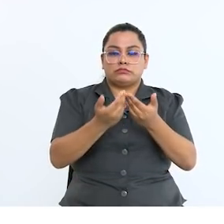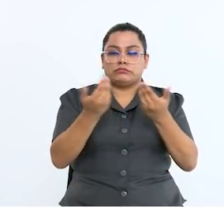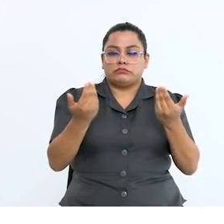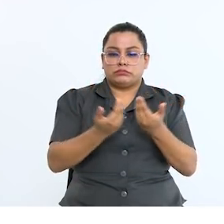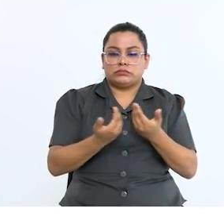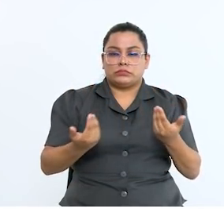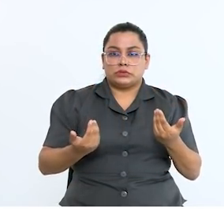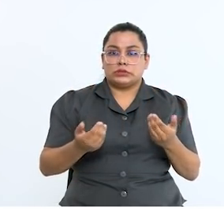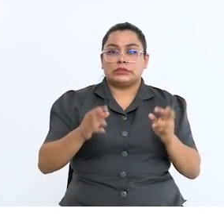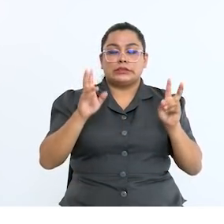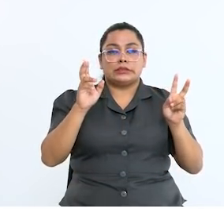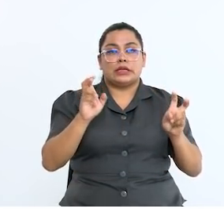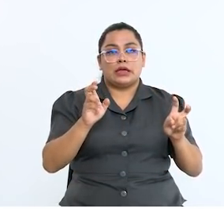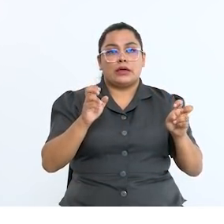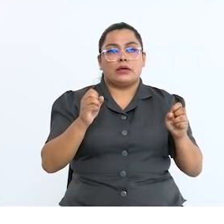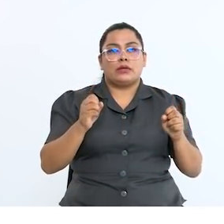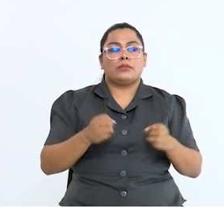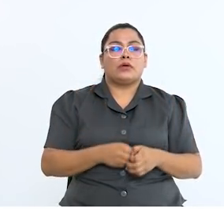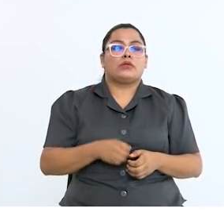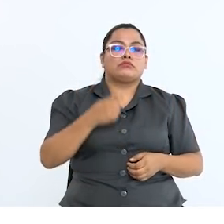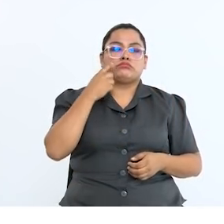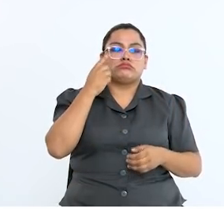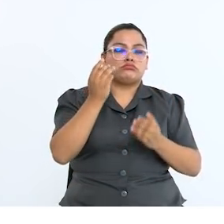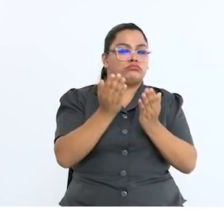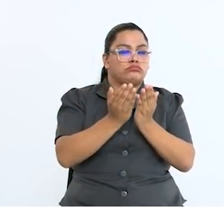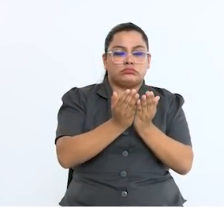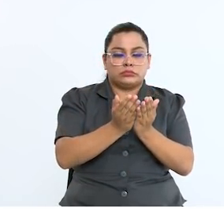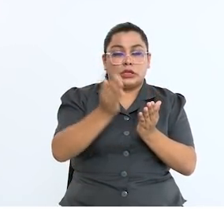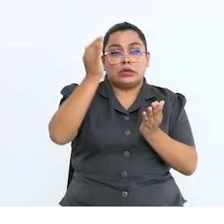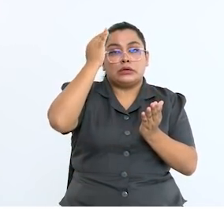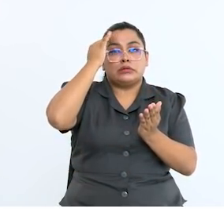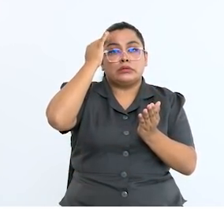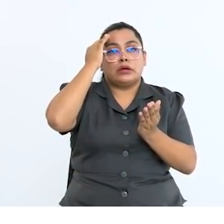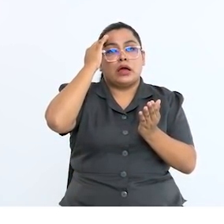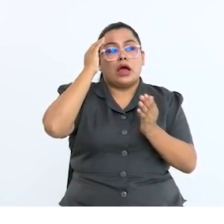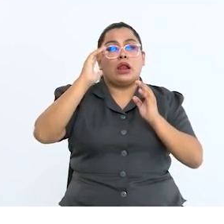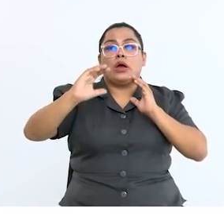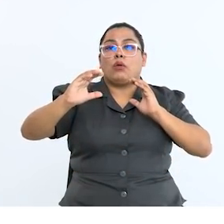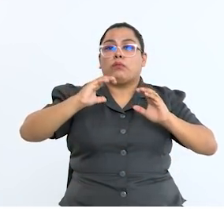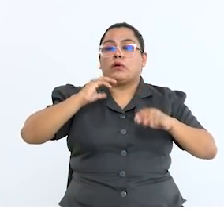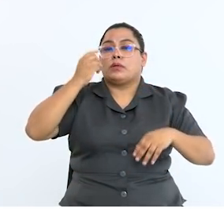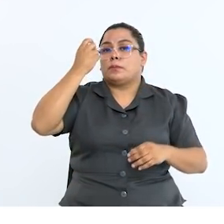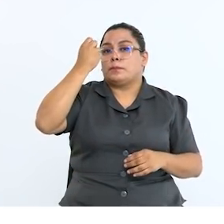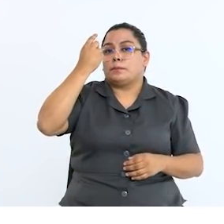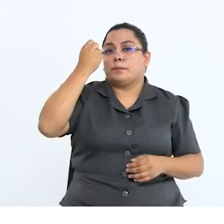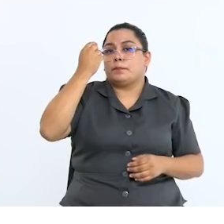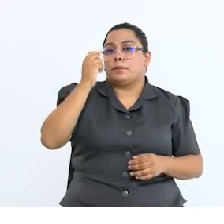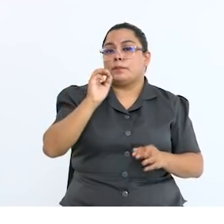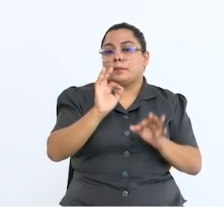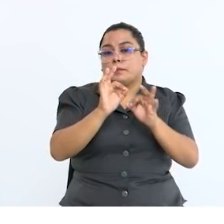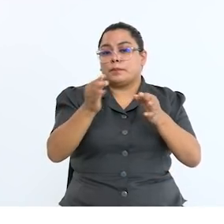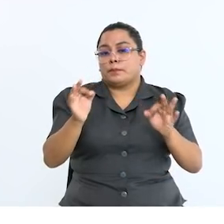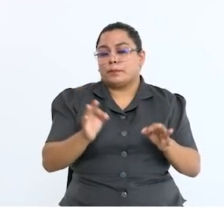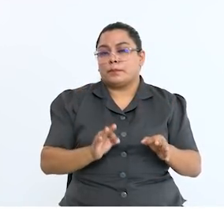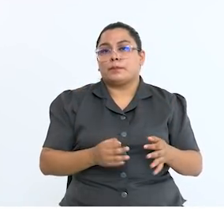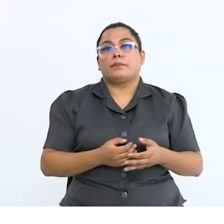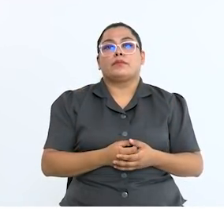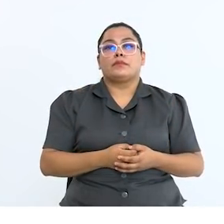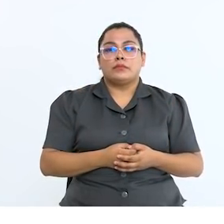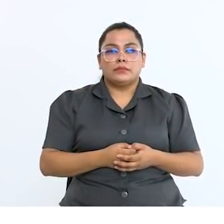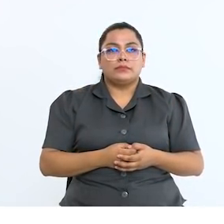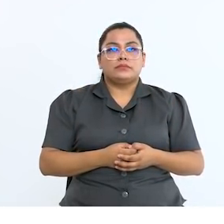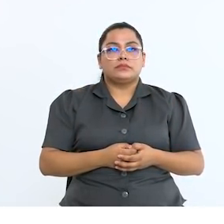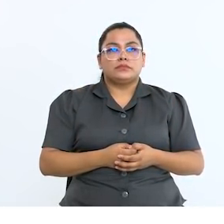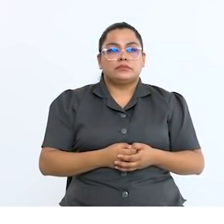Redistribución de contenidos. Se amplían lecturas y los saberes referidos a la comunicación y la comprensión de textos